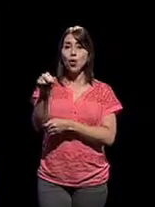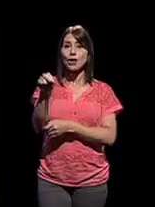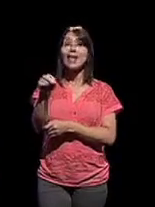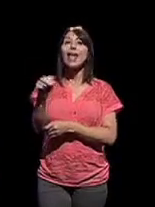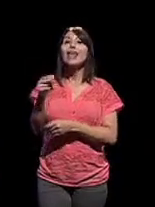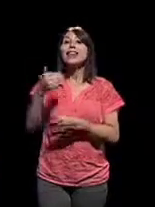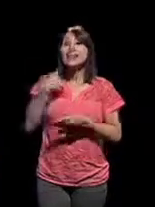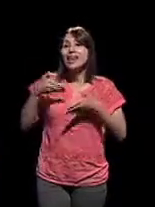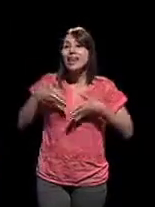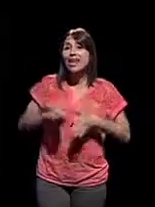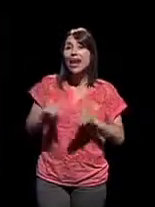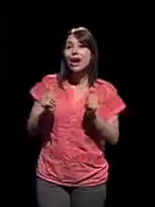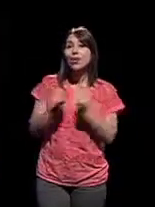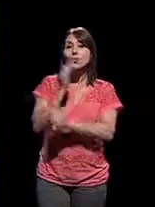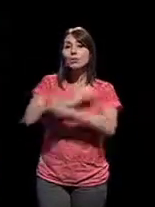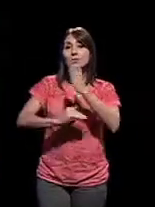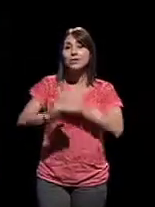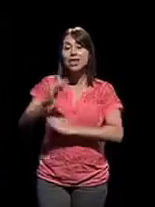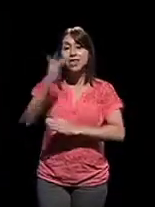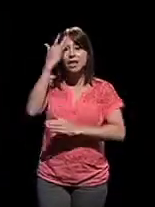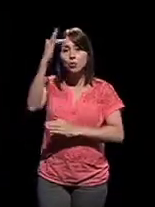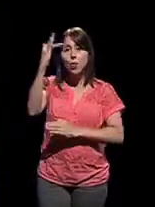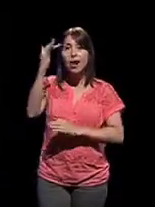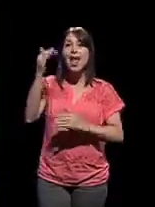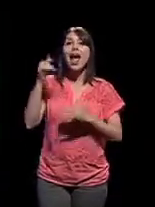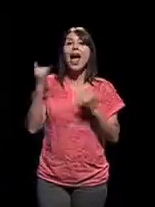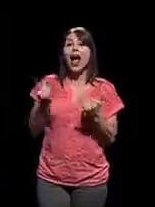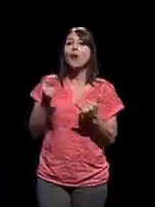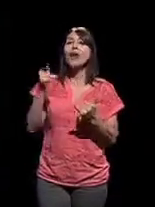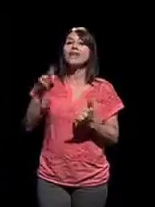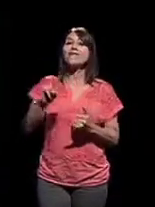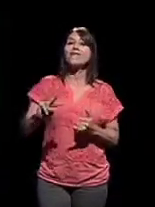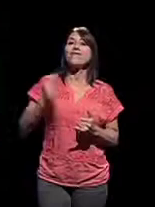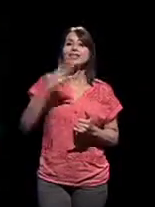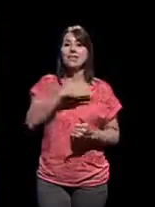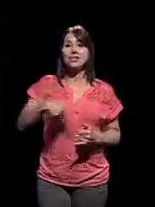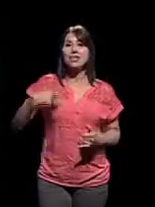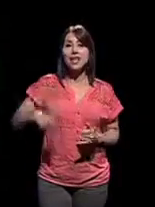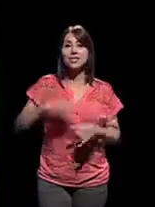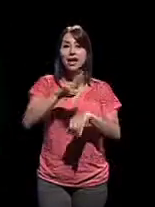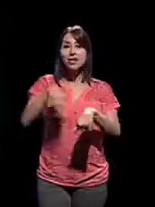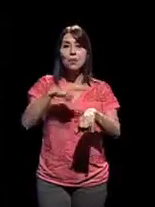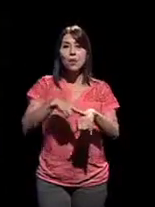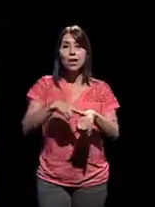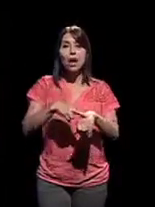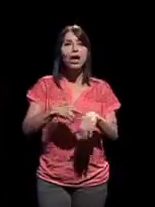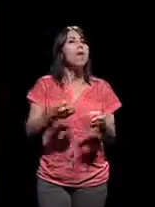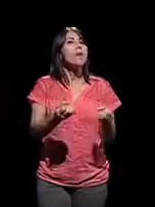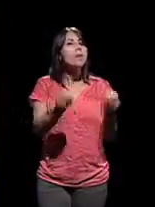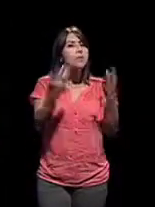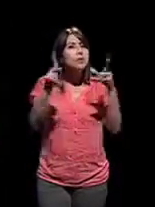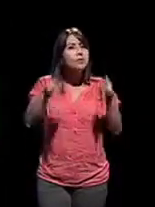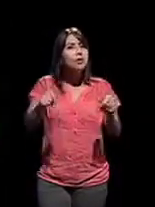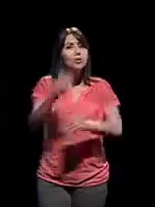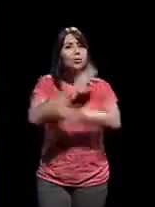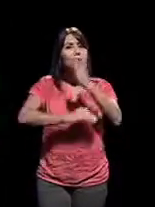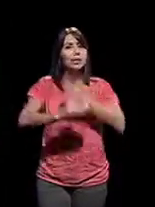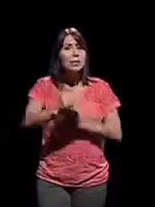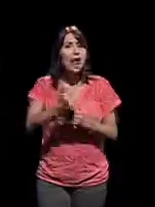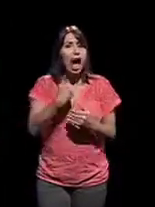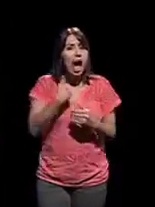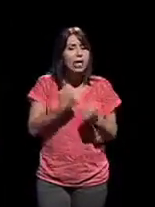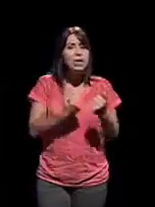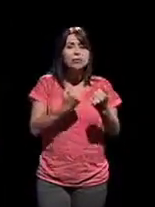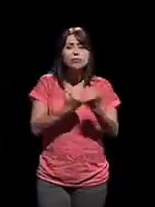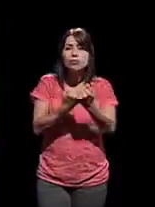de una persona con discapacidad intelectual y activista del movimiento de discapacidad, está en el rol de vicepresidencia de la República, ¿verdad? Además, muchas personas con